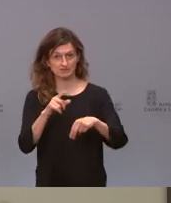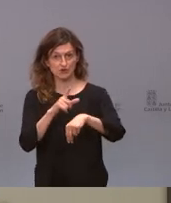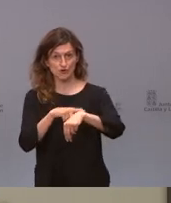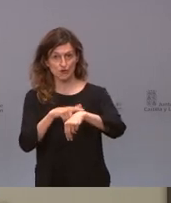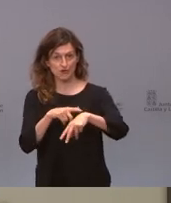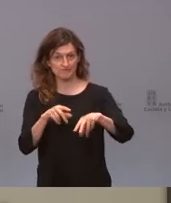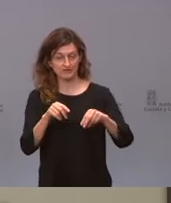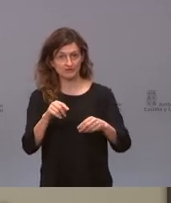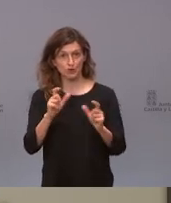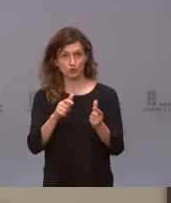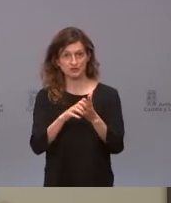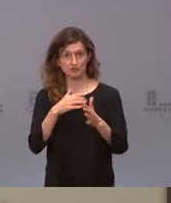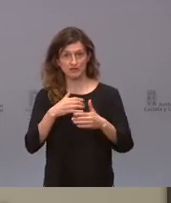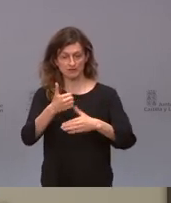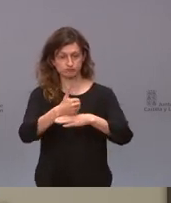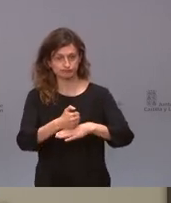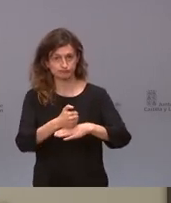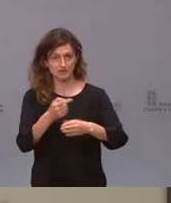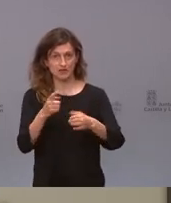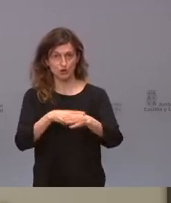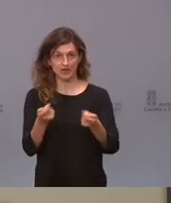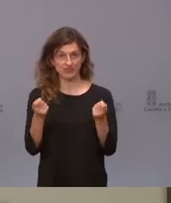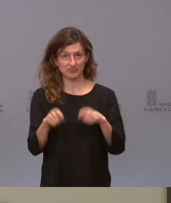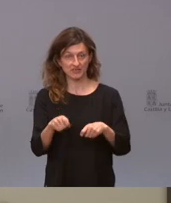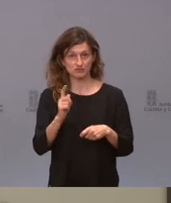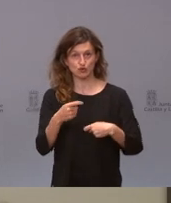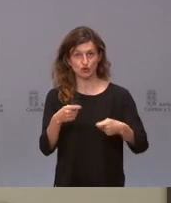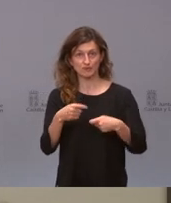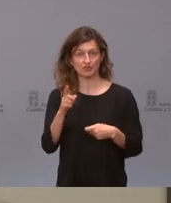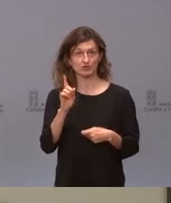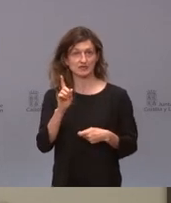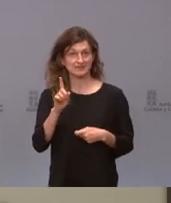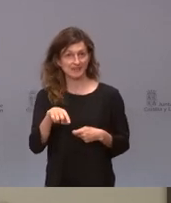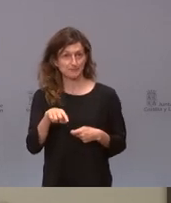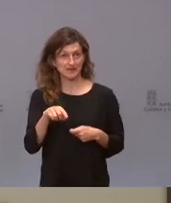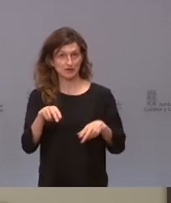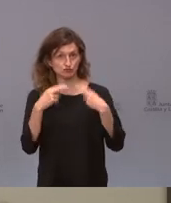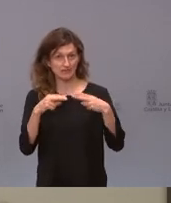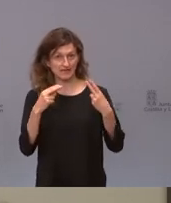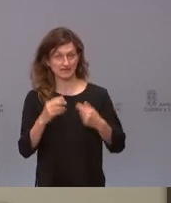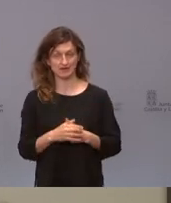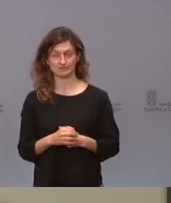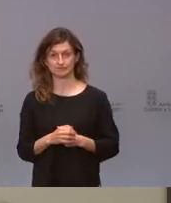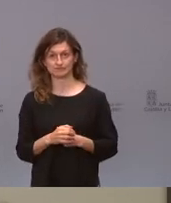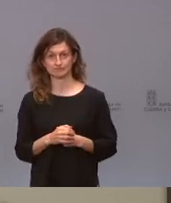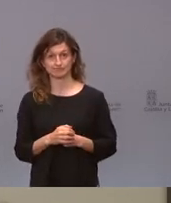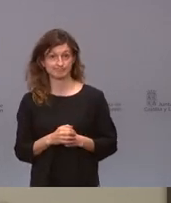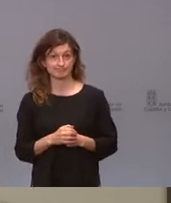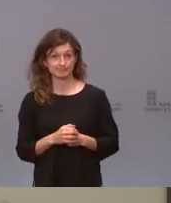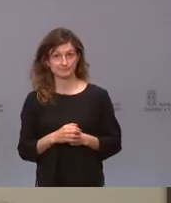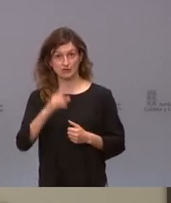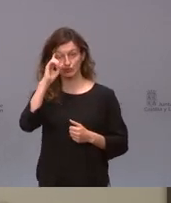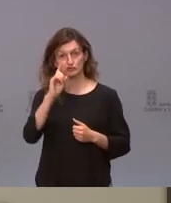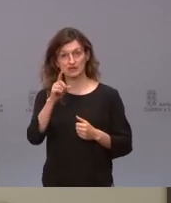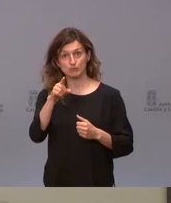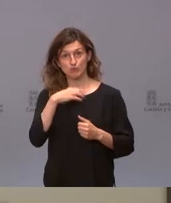posibilidad de fijar un horario de cierre no sólo al comercio sino también y sobre todo a la hostelería no sé si